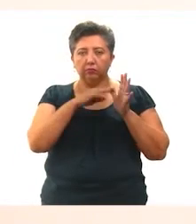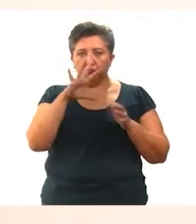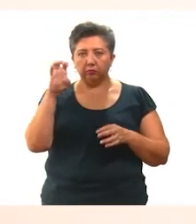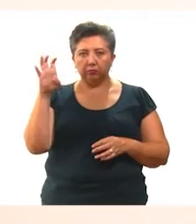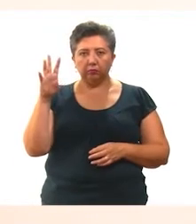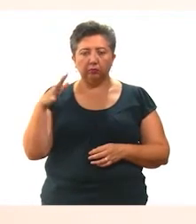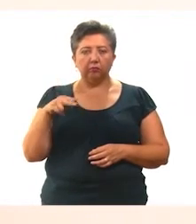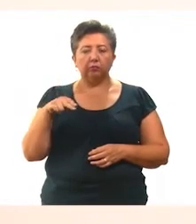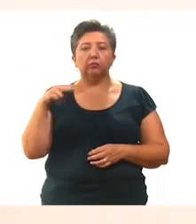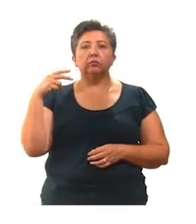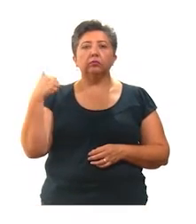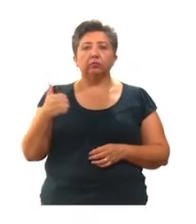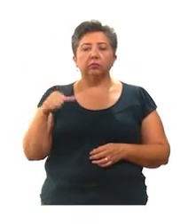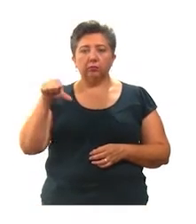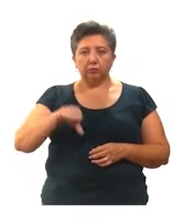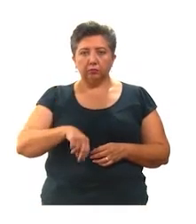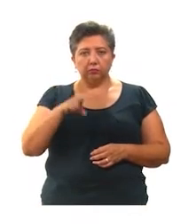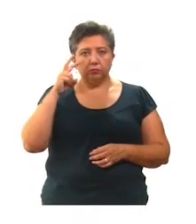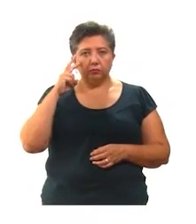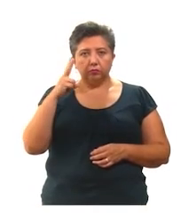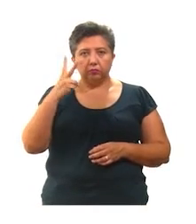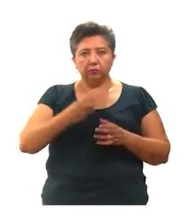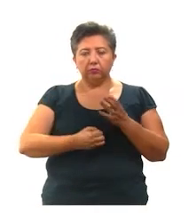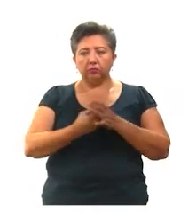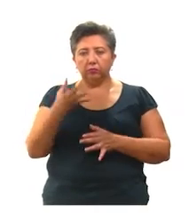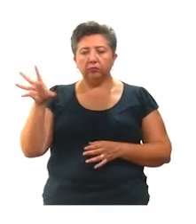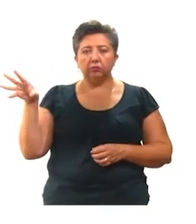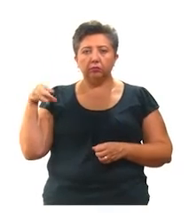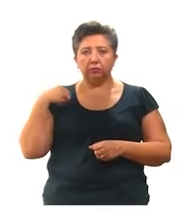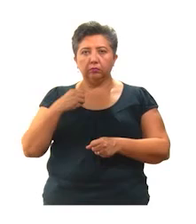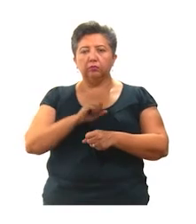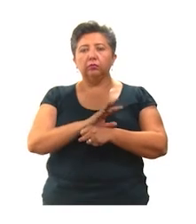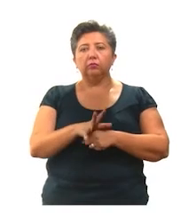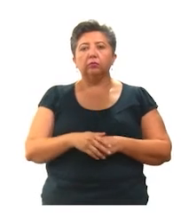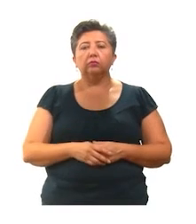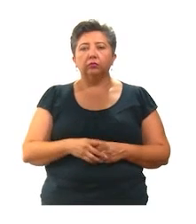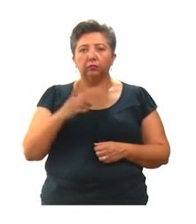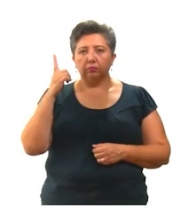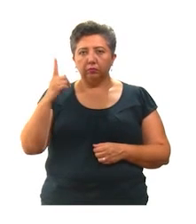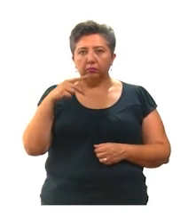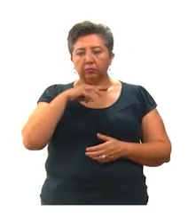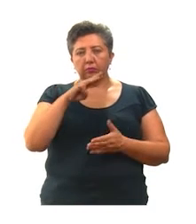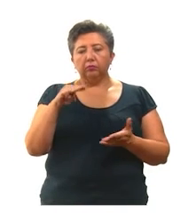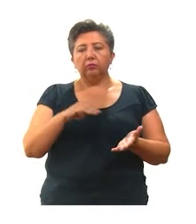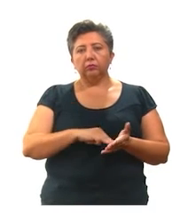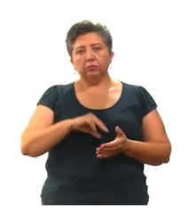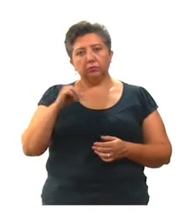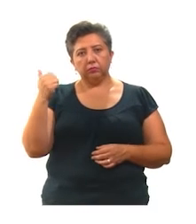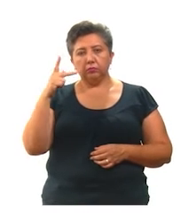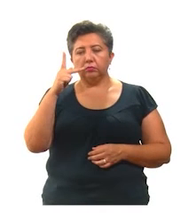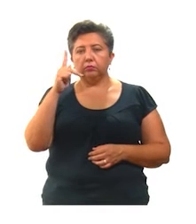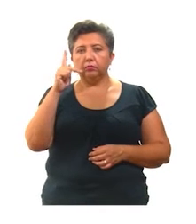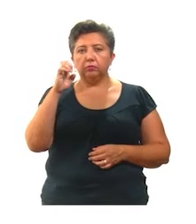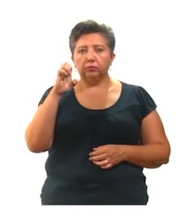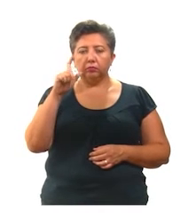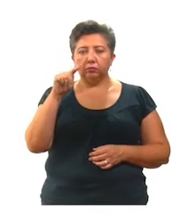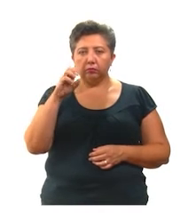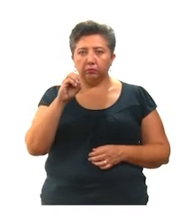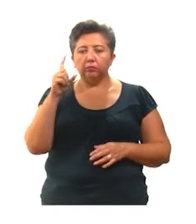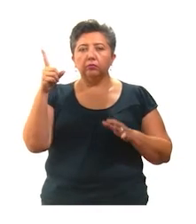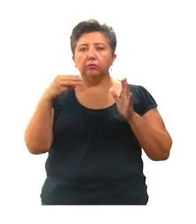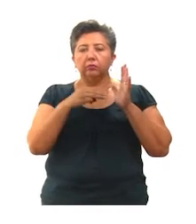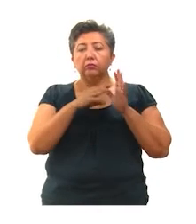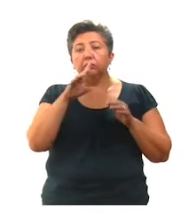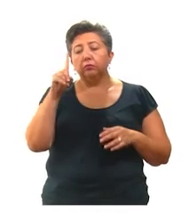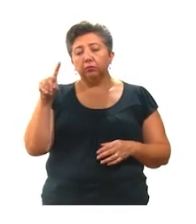Tukajilho, 68.562 juntulul. Valladolid, 5.139. Kanazin, 4.668.